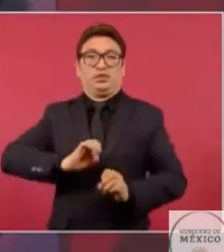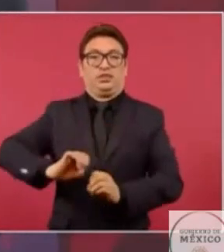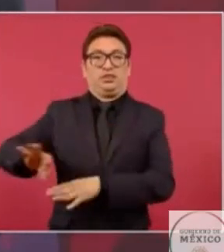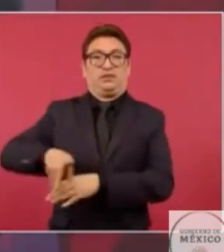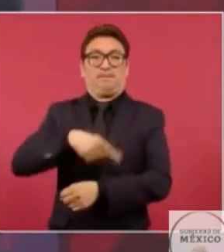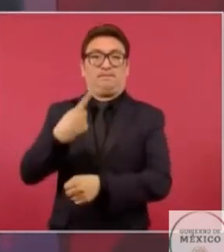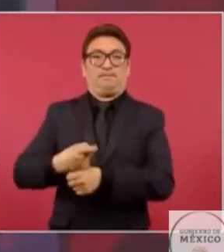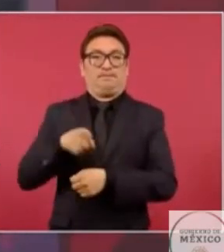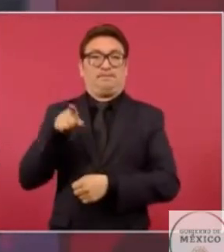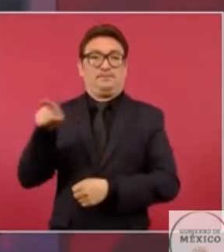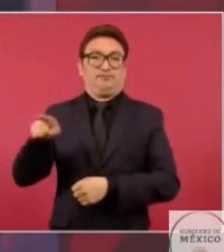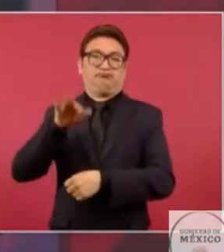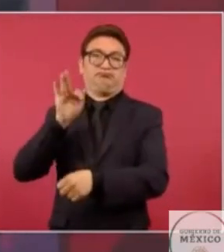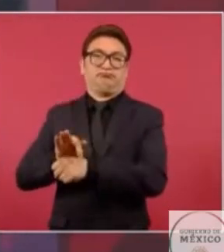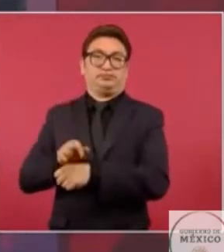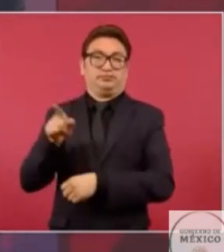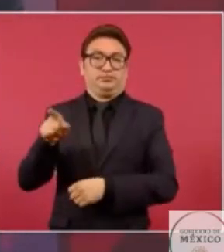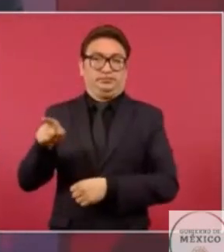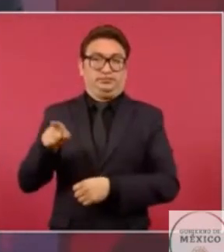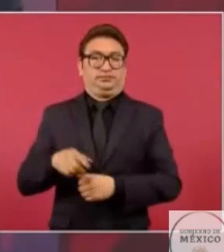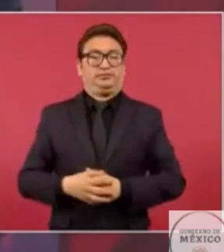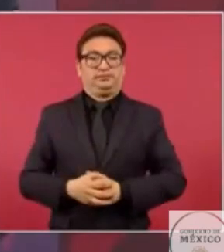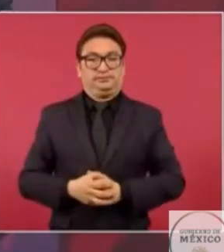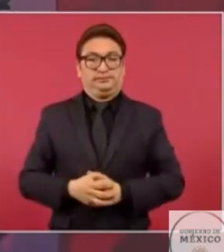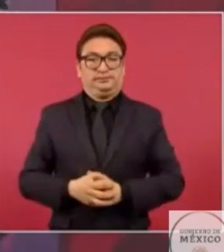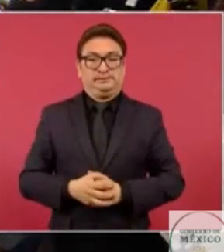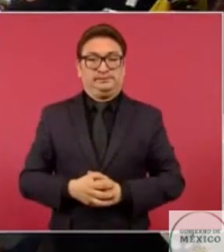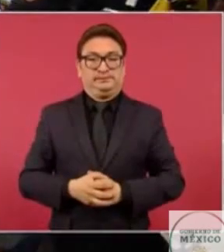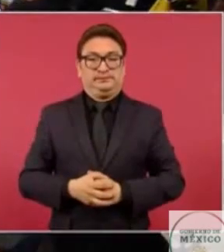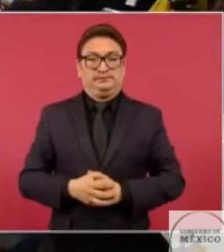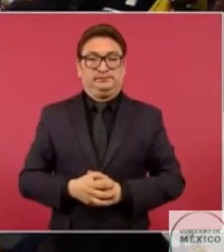primeras que despachaban.